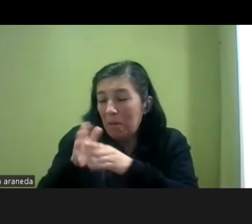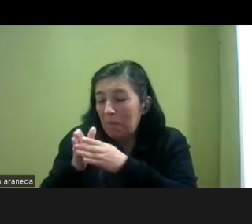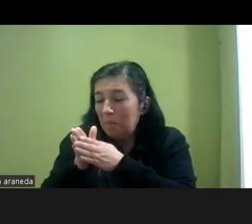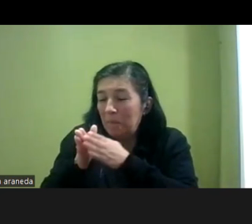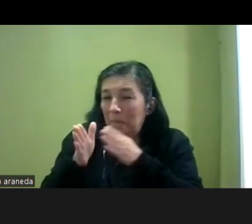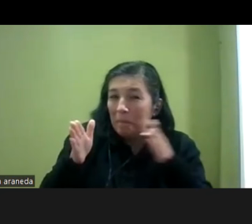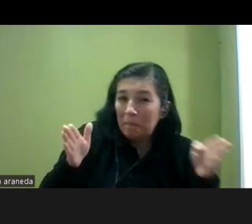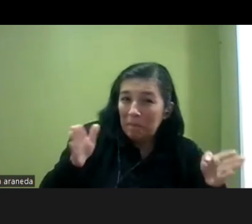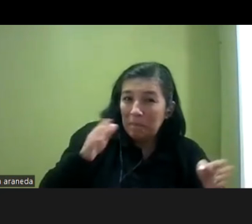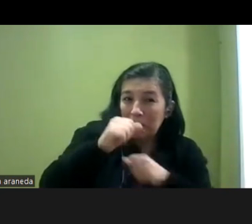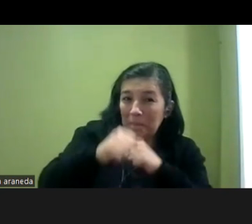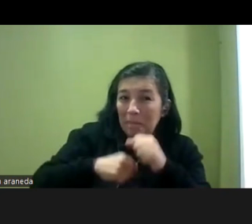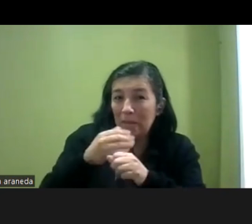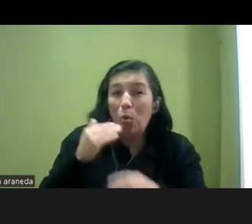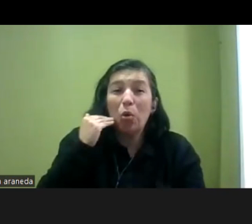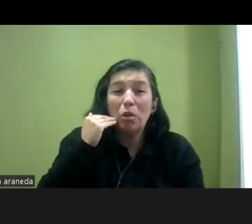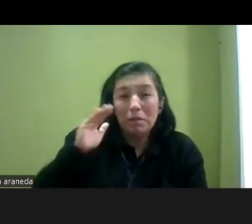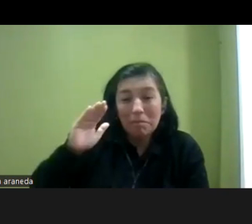de enseñanza escolar.